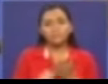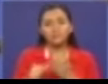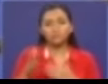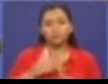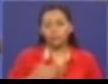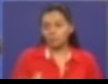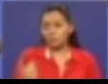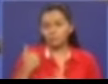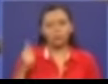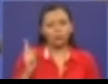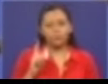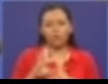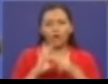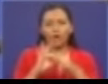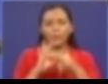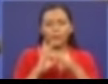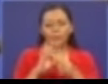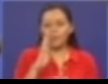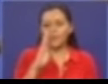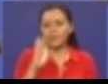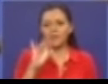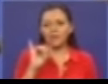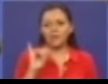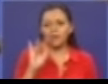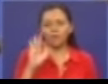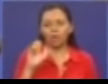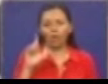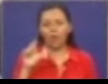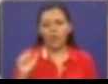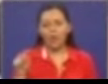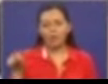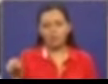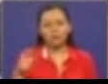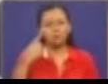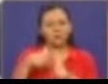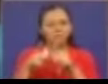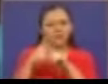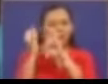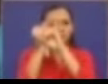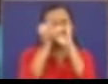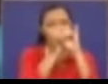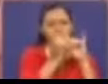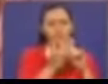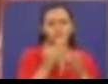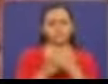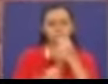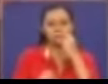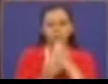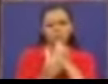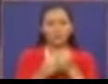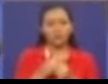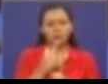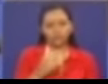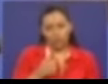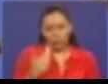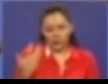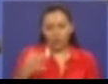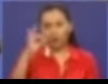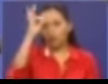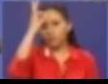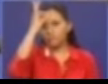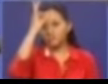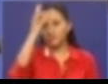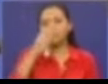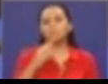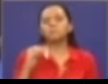Salud, nuestra querida compañera Betty Tola, se hace desde las distintas instancias. Nosotros no queremos tener un hospital que tenga